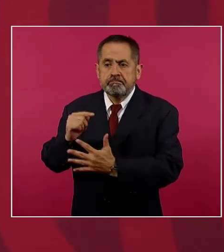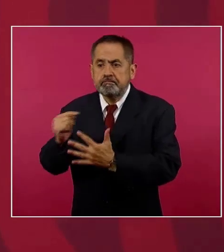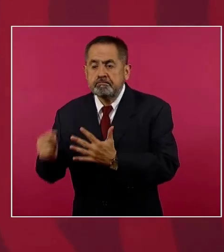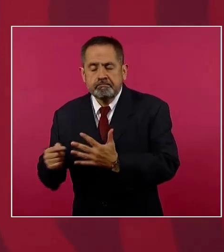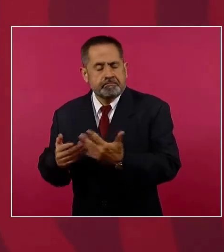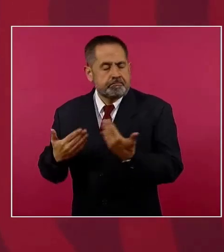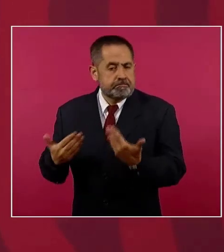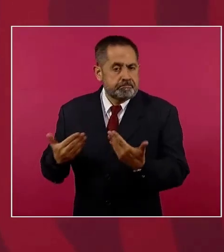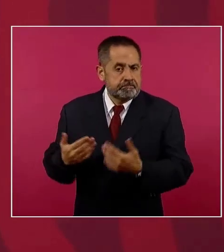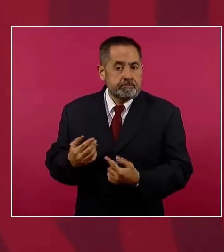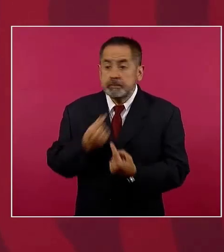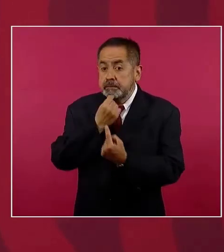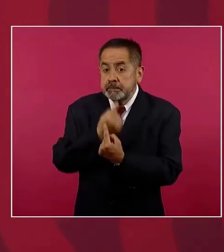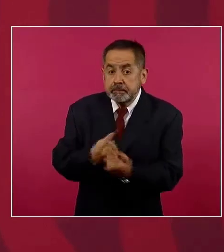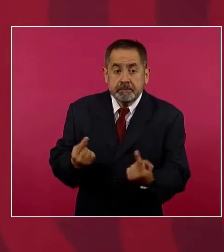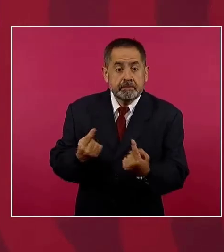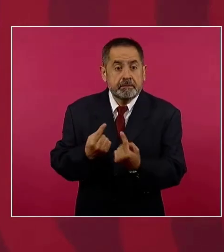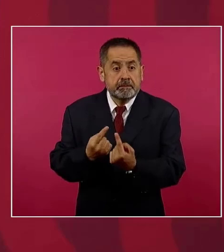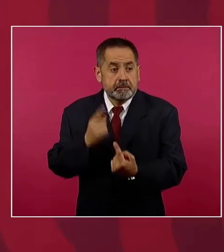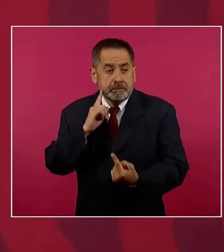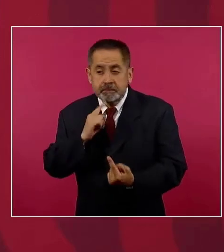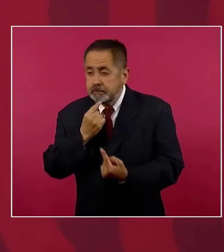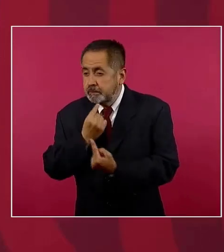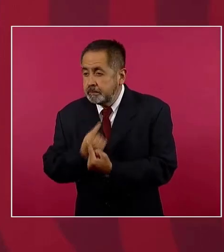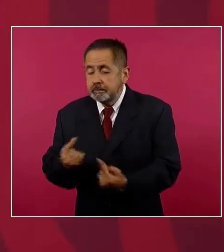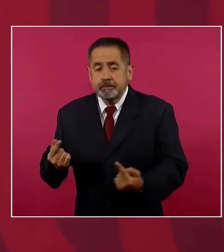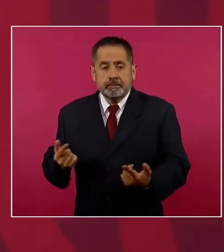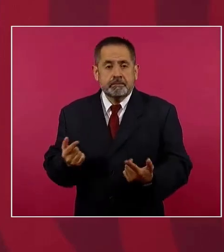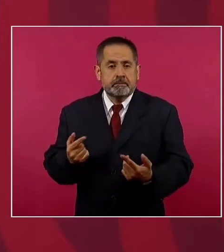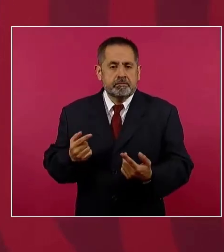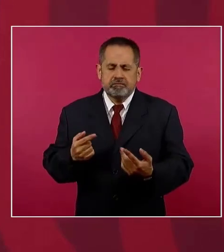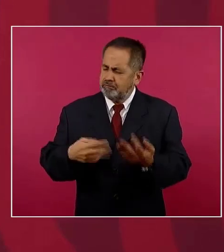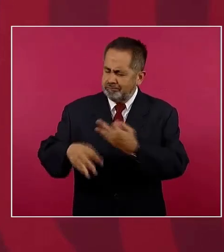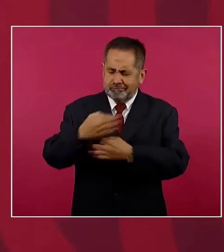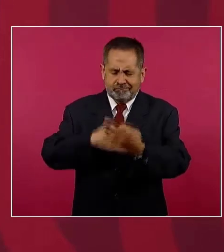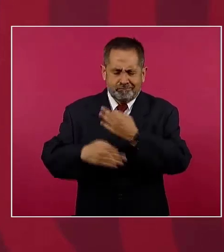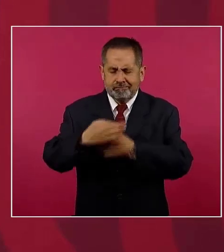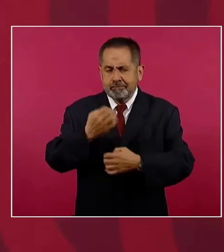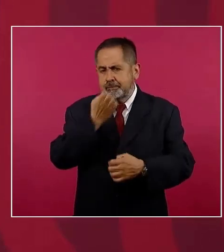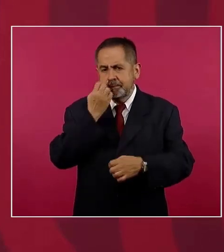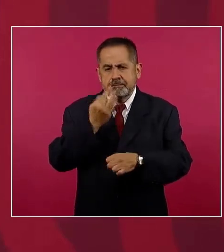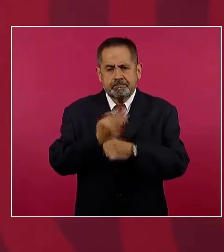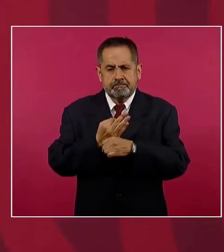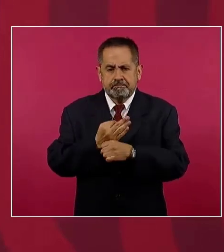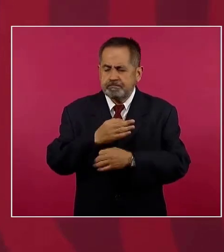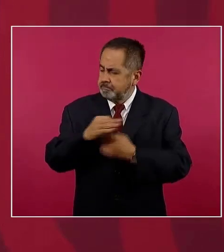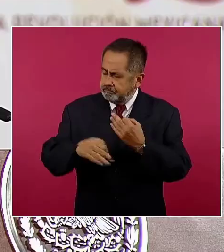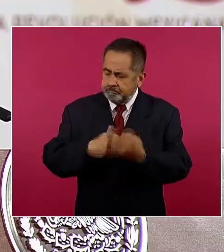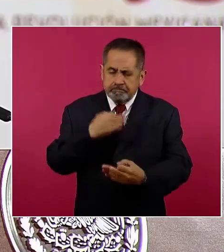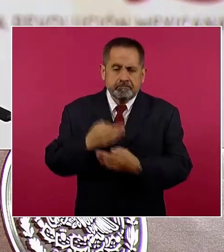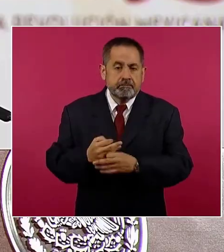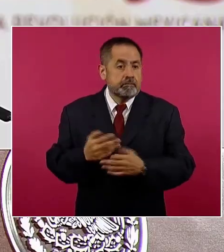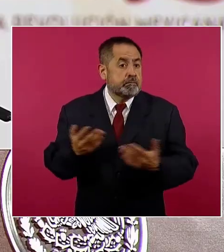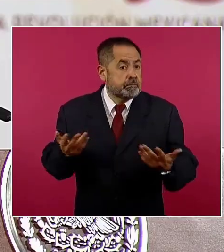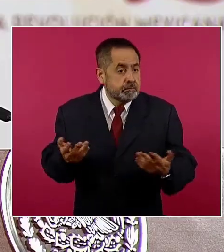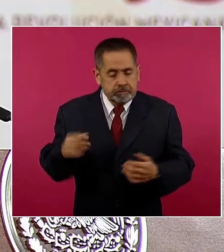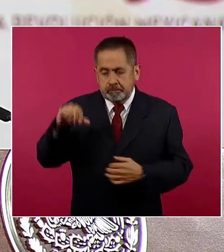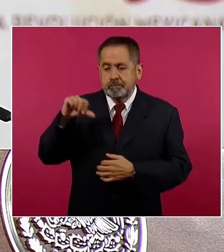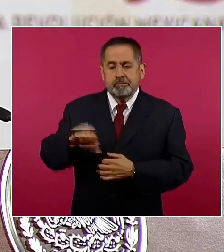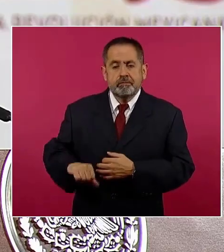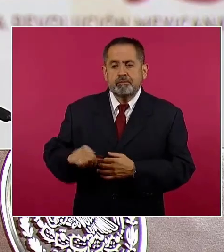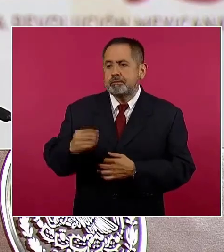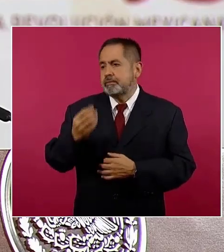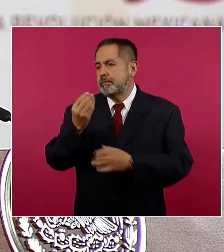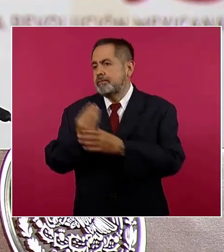a todos los estudiantes, porque hoy se reinician clases,